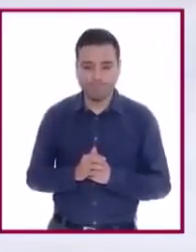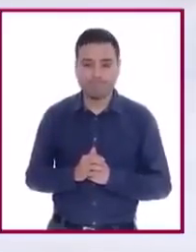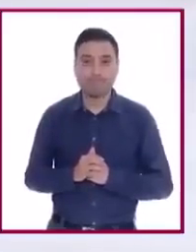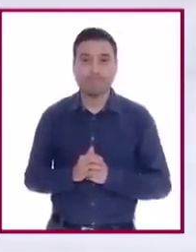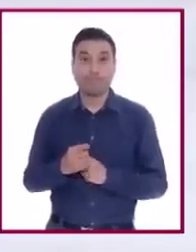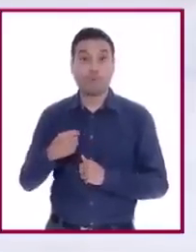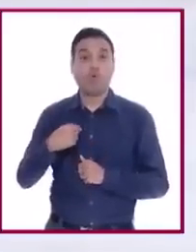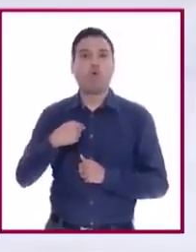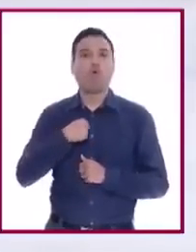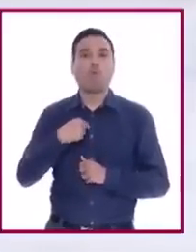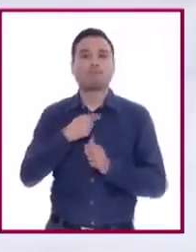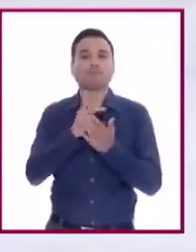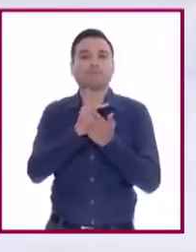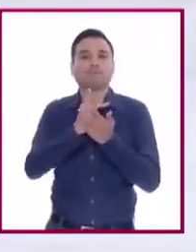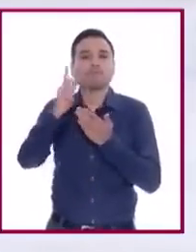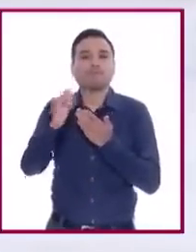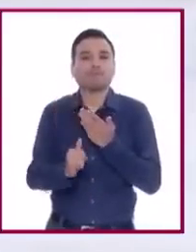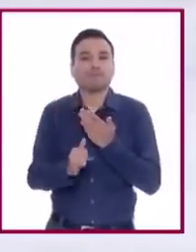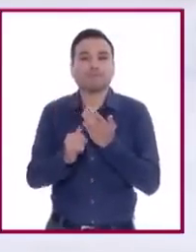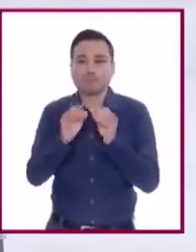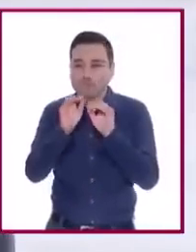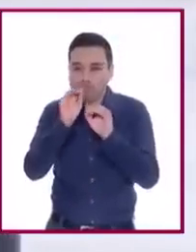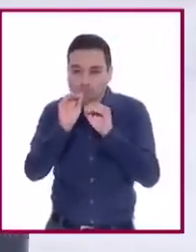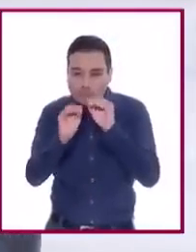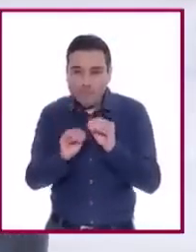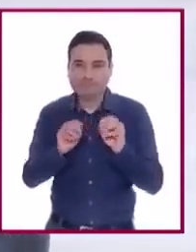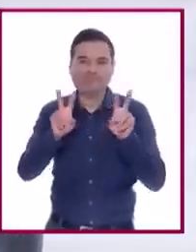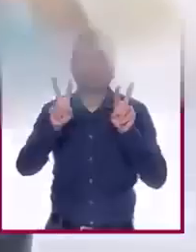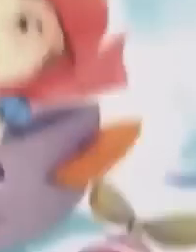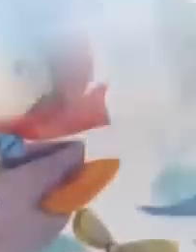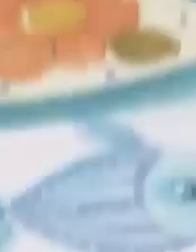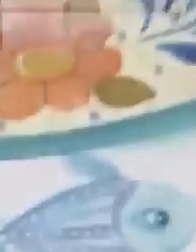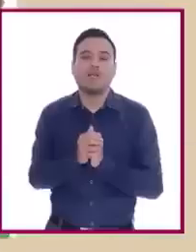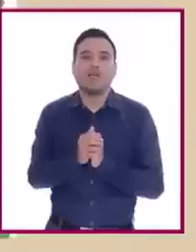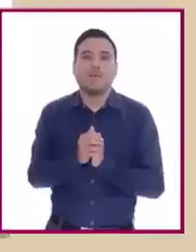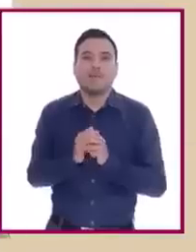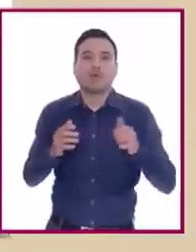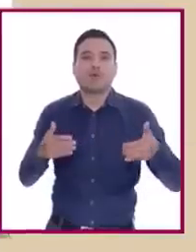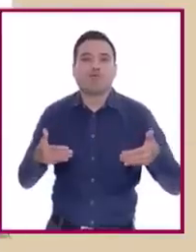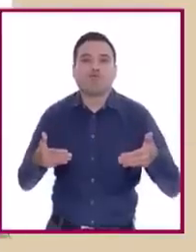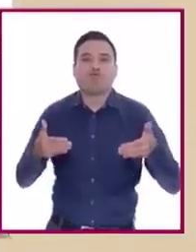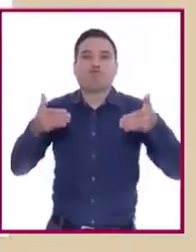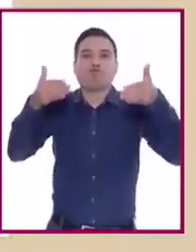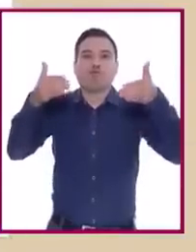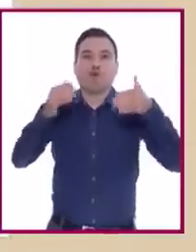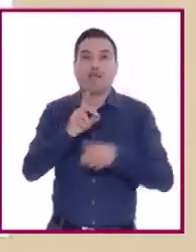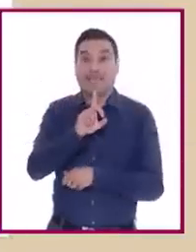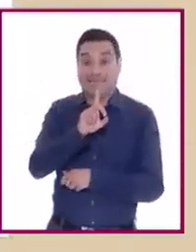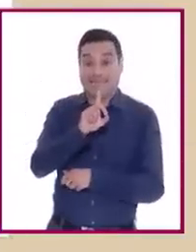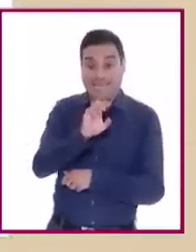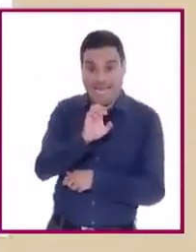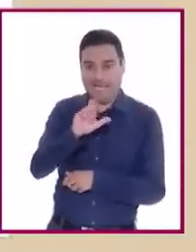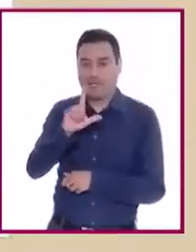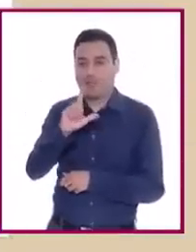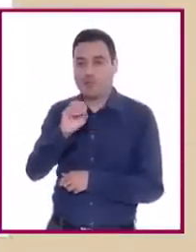me tocó hacer a mí le nombre el Muro de los deseos parte de un reconocimiento